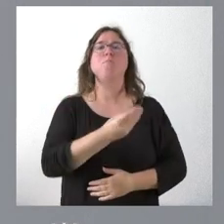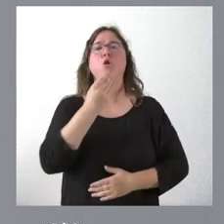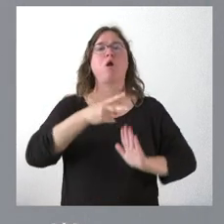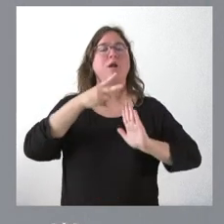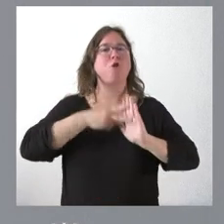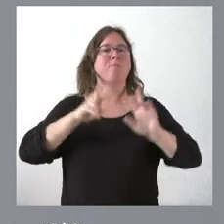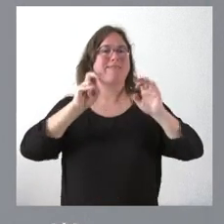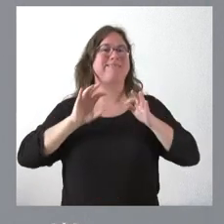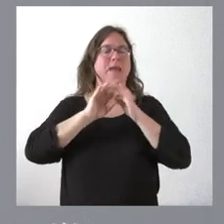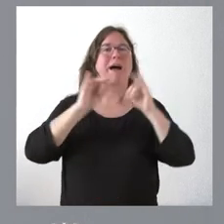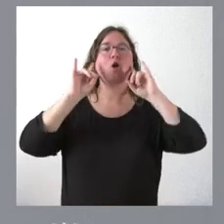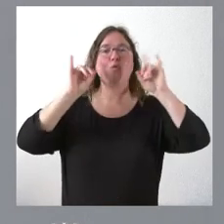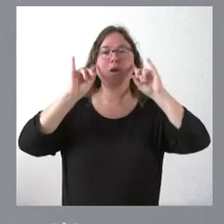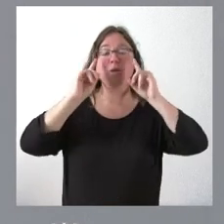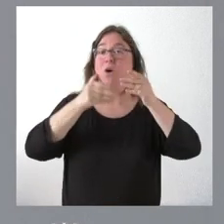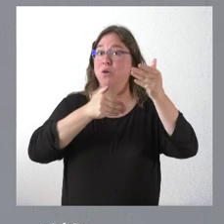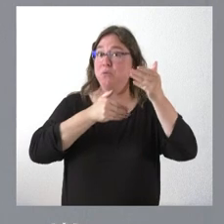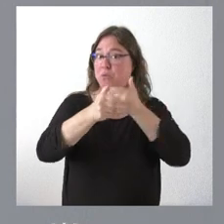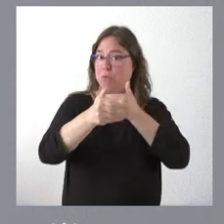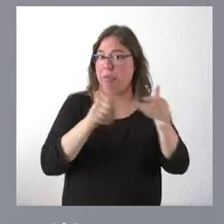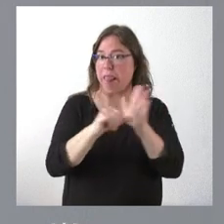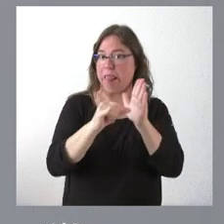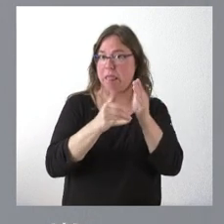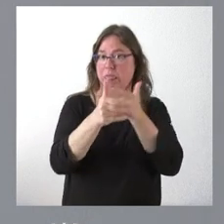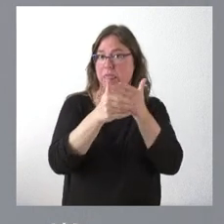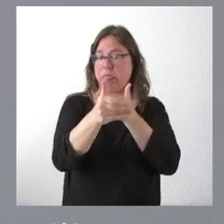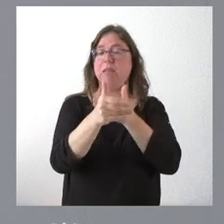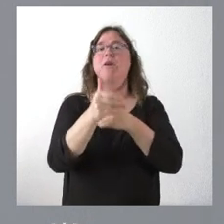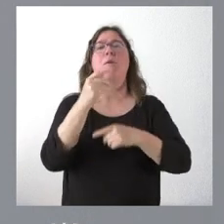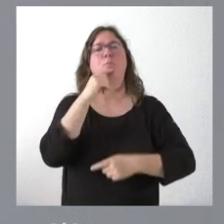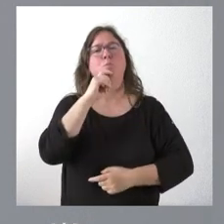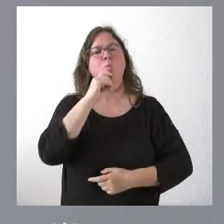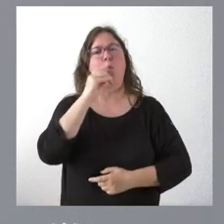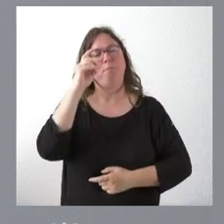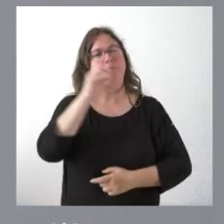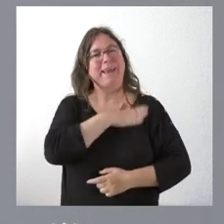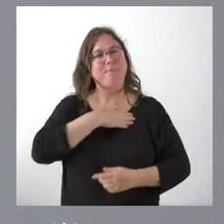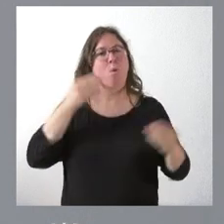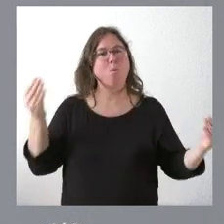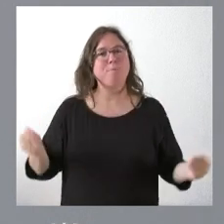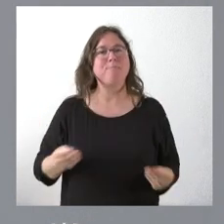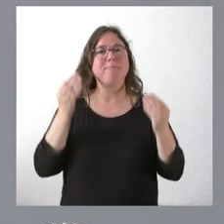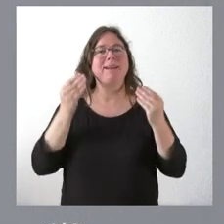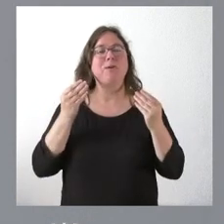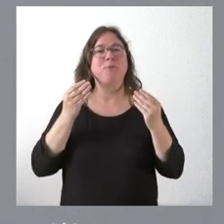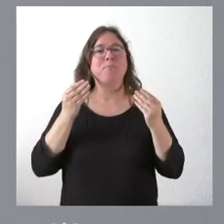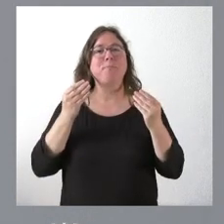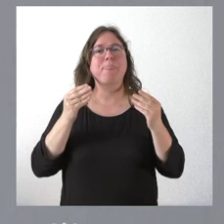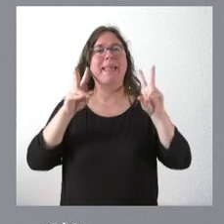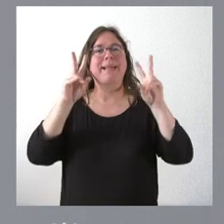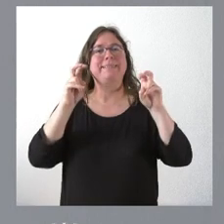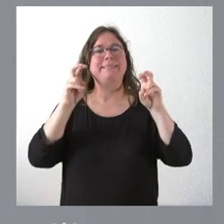materia del ruido, en el futuro inmediato también de cómo mejorar la dotación de las plazas